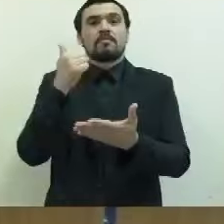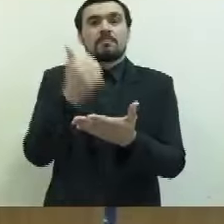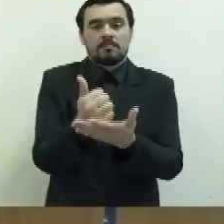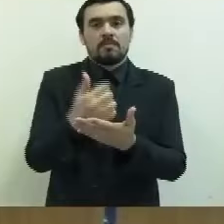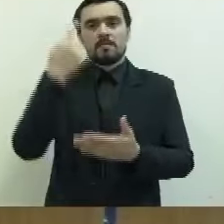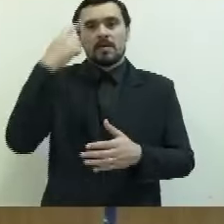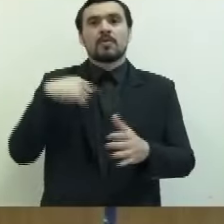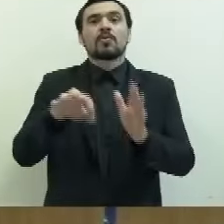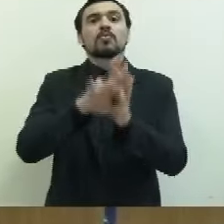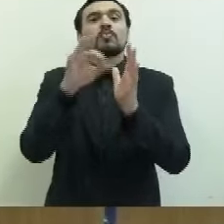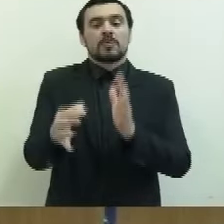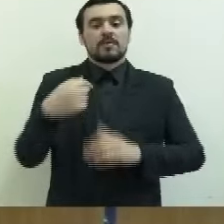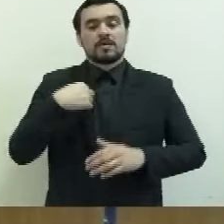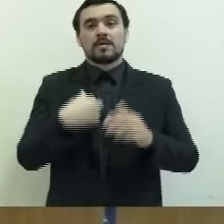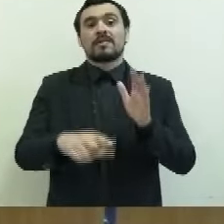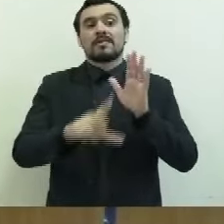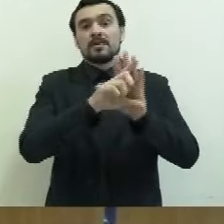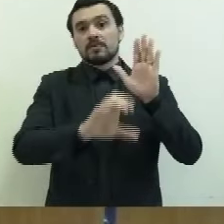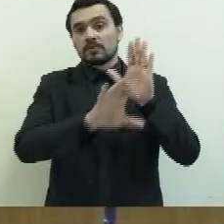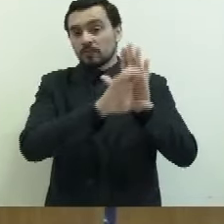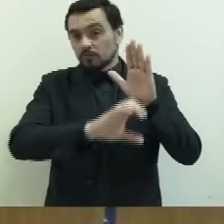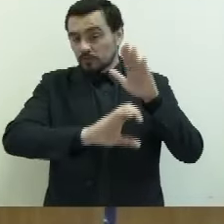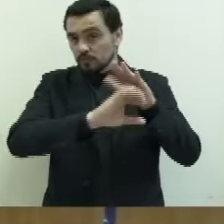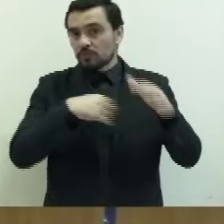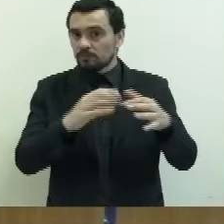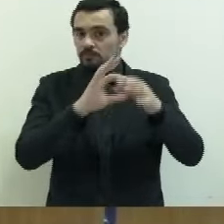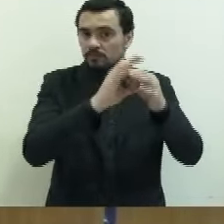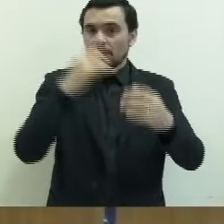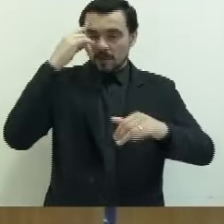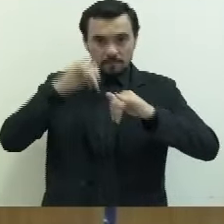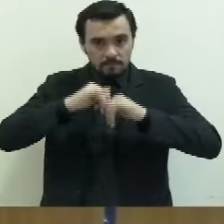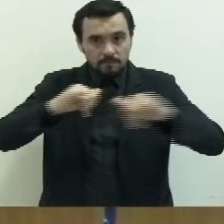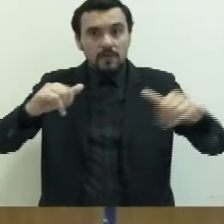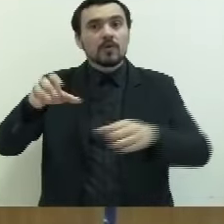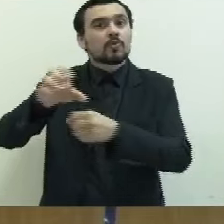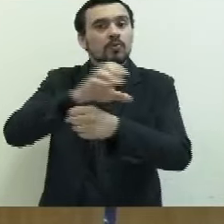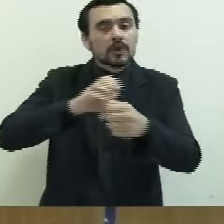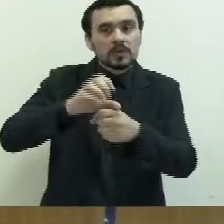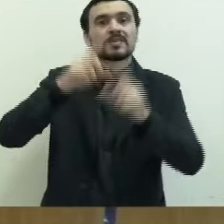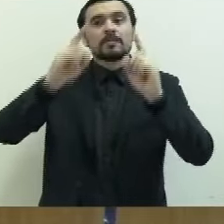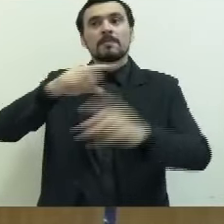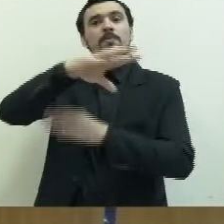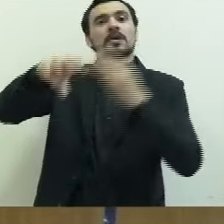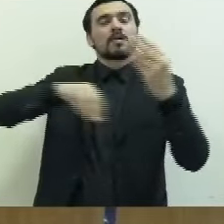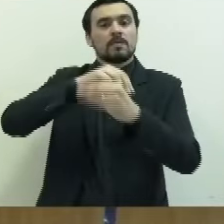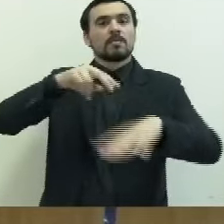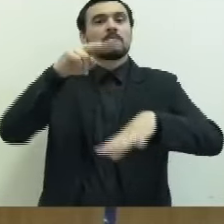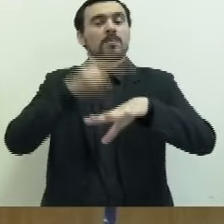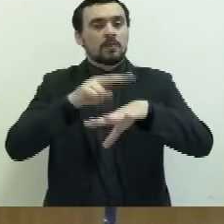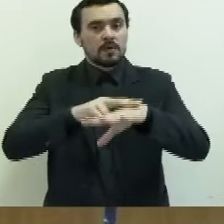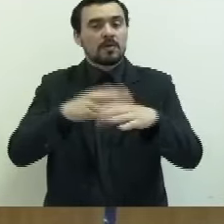cumplir con mi deber constitucional de rendir cuentas al Congreso Nacional y a la ciudadanía con el